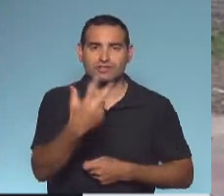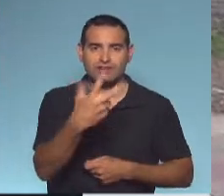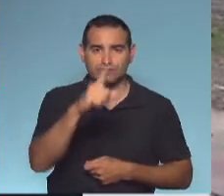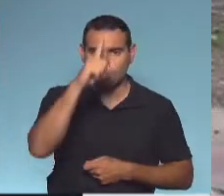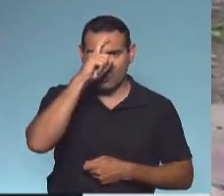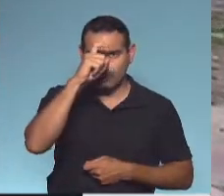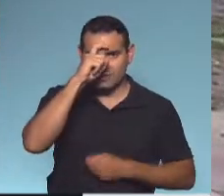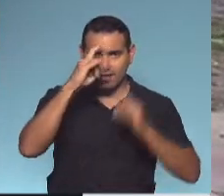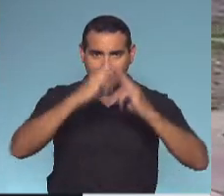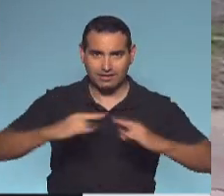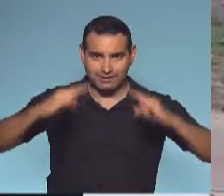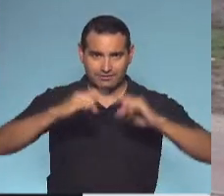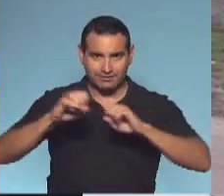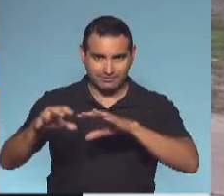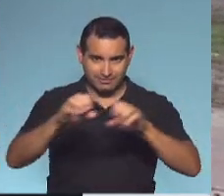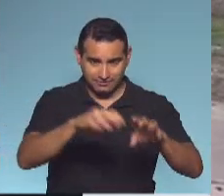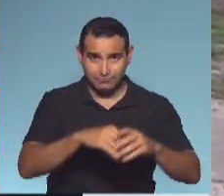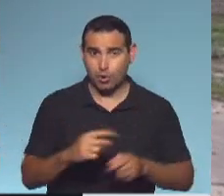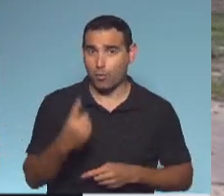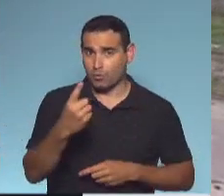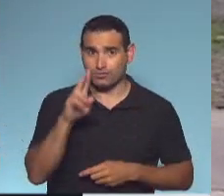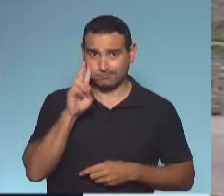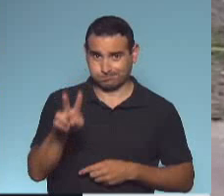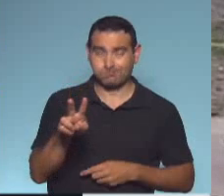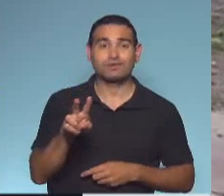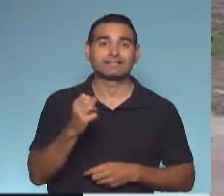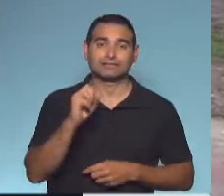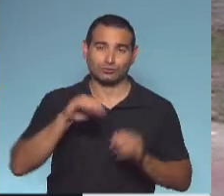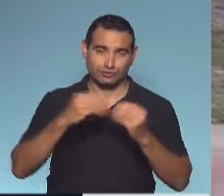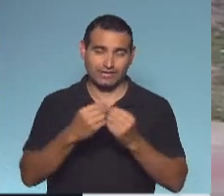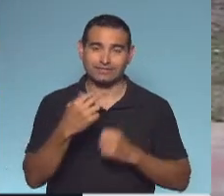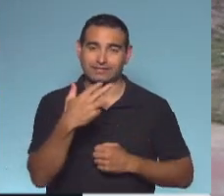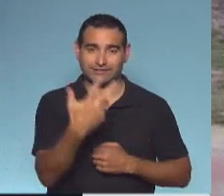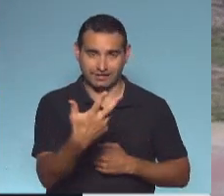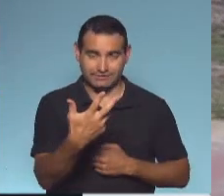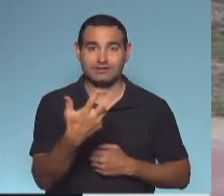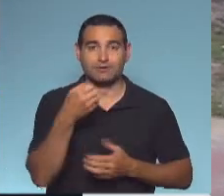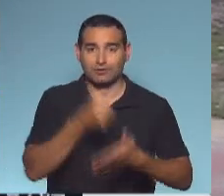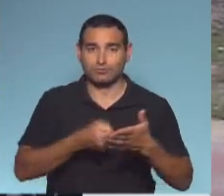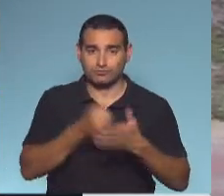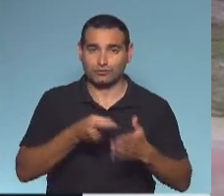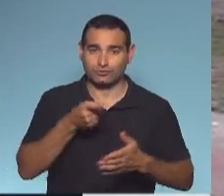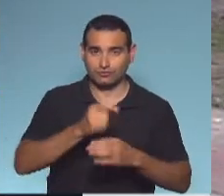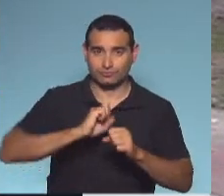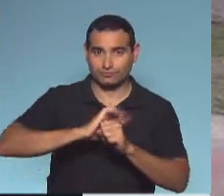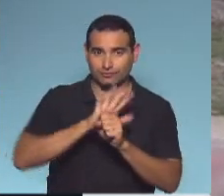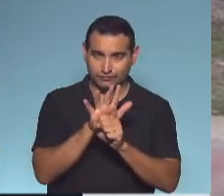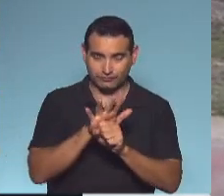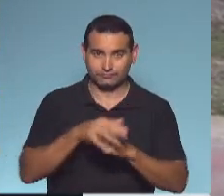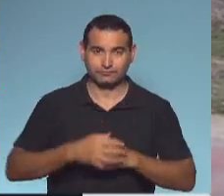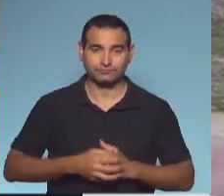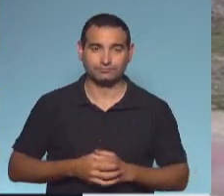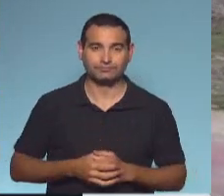hospitales móviles vimos solamente uno ha instalado aquí tres hospitales móviles para luchar contra la pandemia contra el hobbit